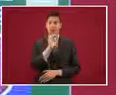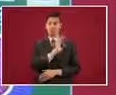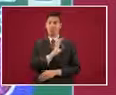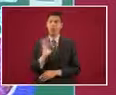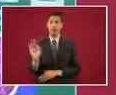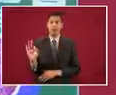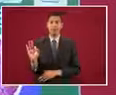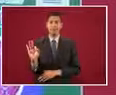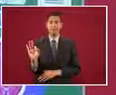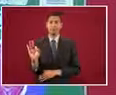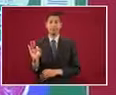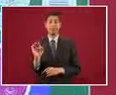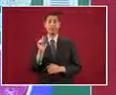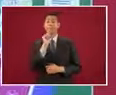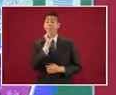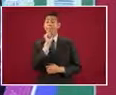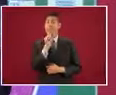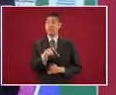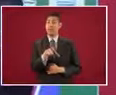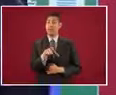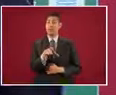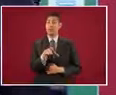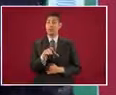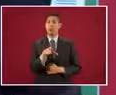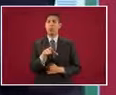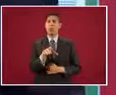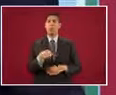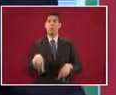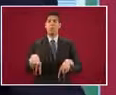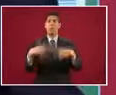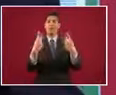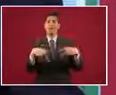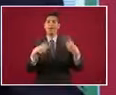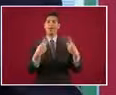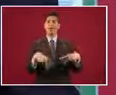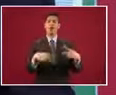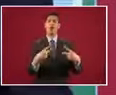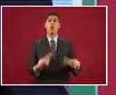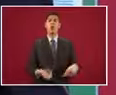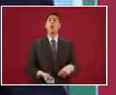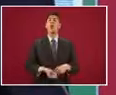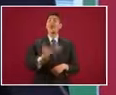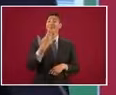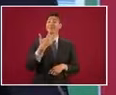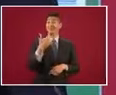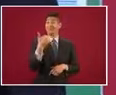Se van a vender 6 millones